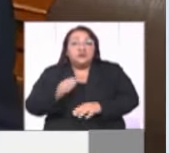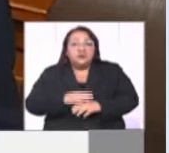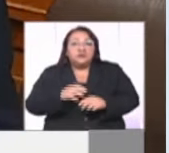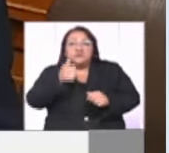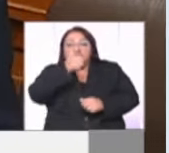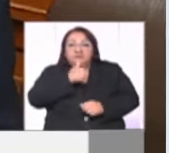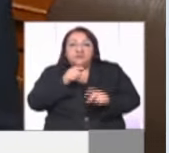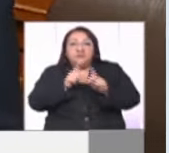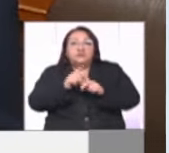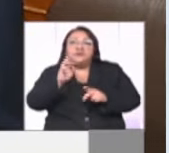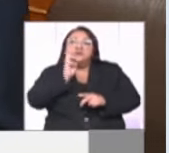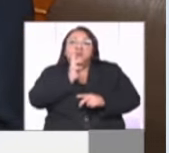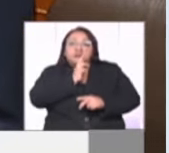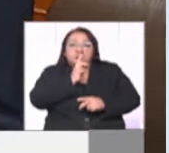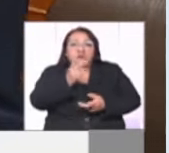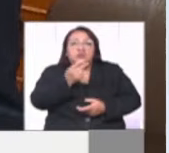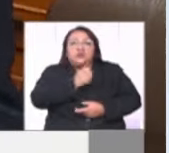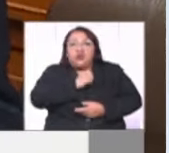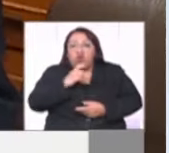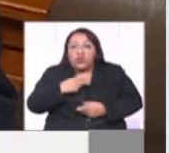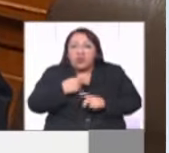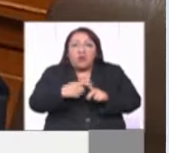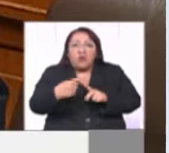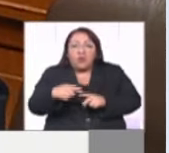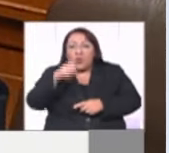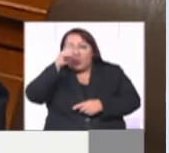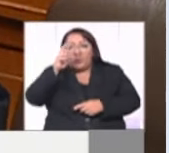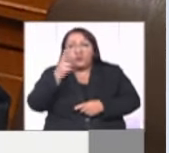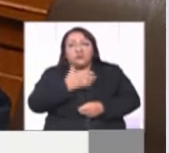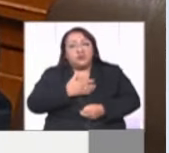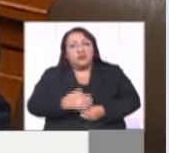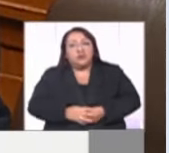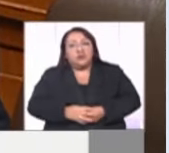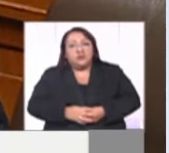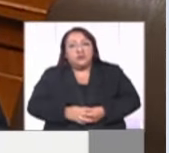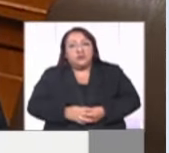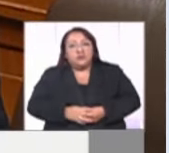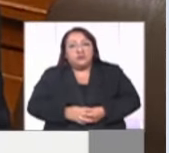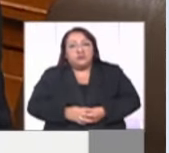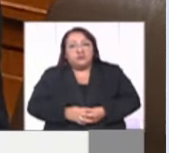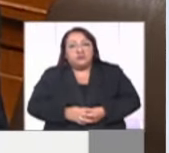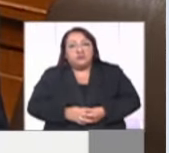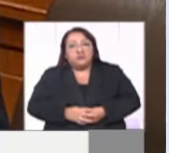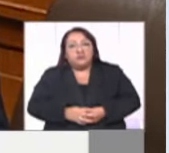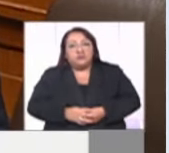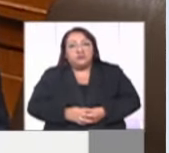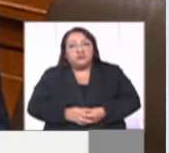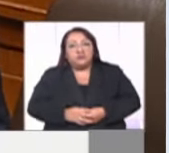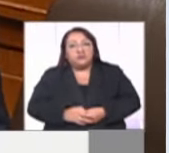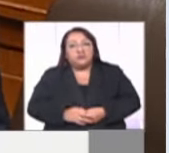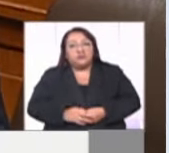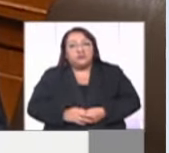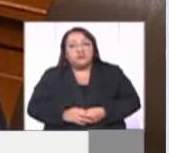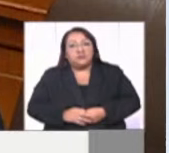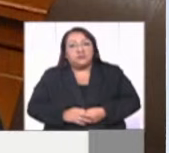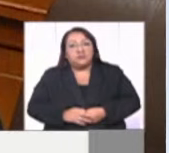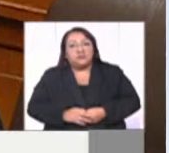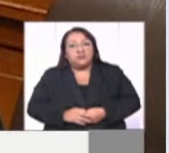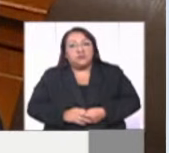también los restaurantes, los hoteles. El Cusco, presidente, es una ciudad